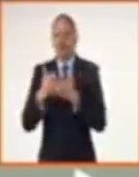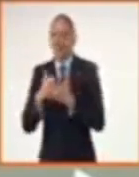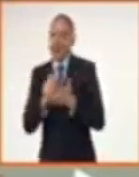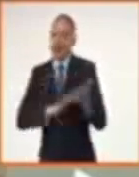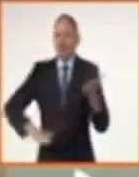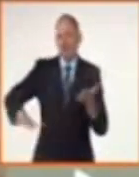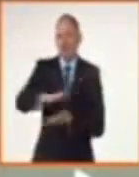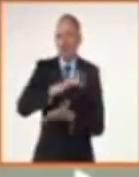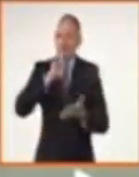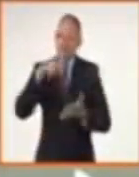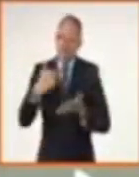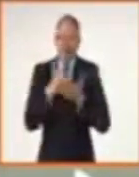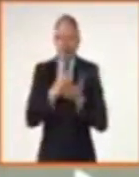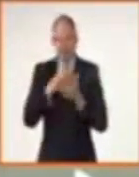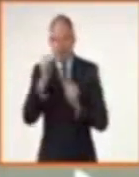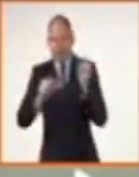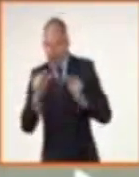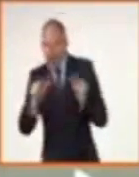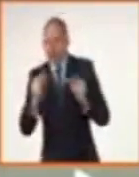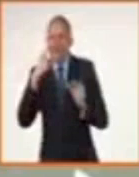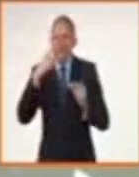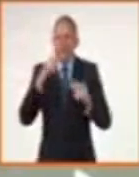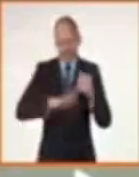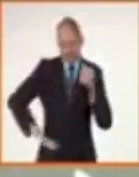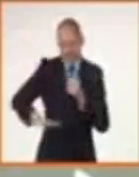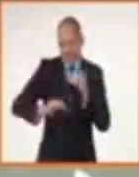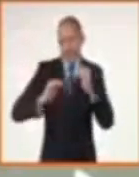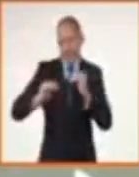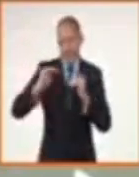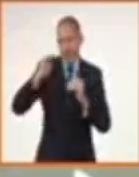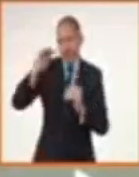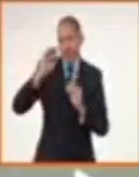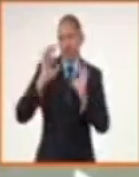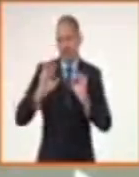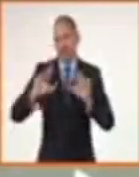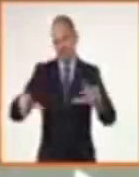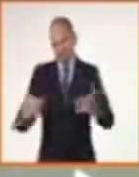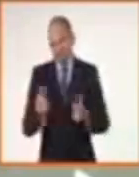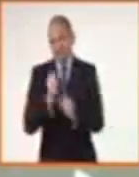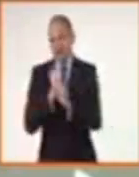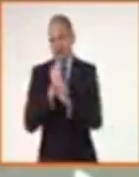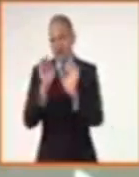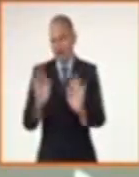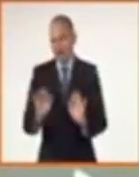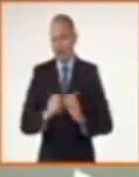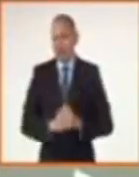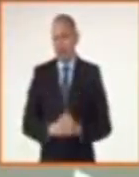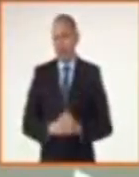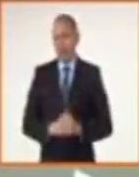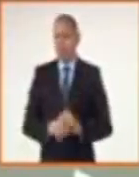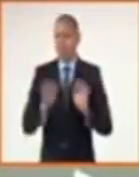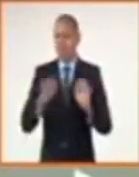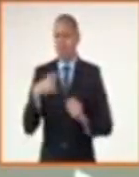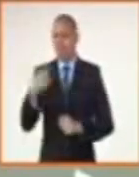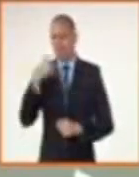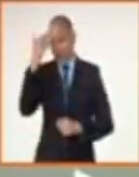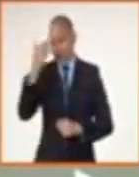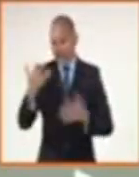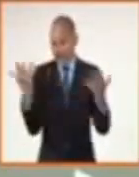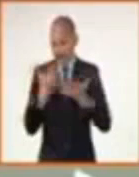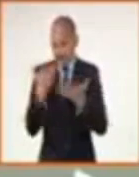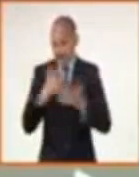consejos electorales a sus diferentes niveles en el ejercicio de sus funciones. Queremos agradecer a nuestro pueblo,